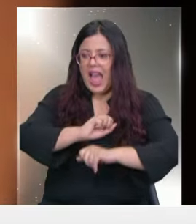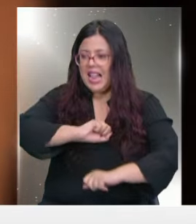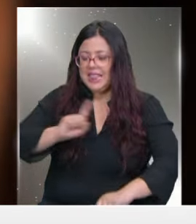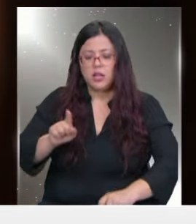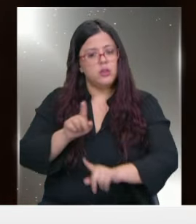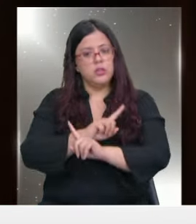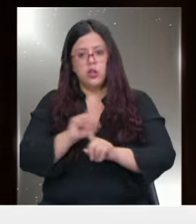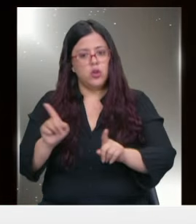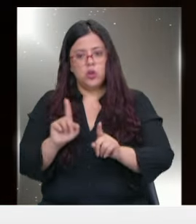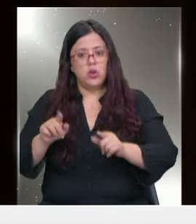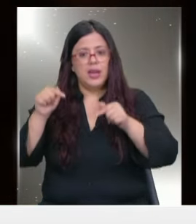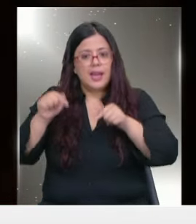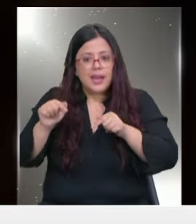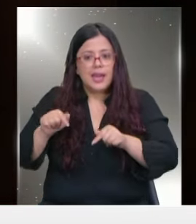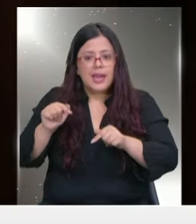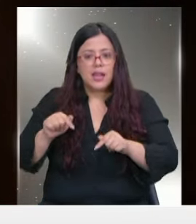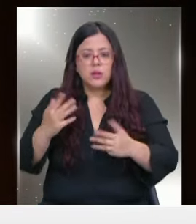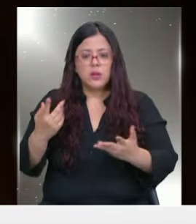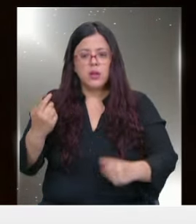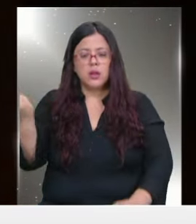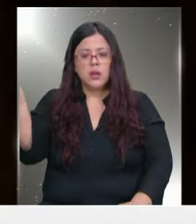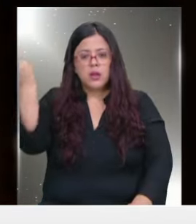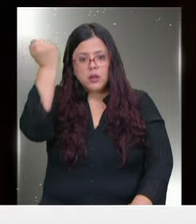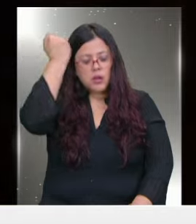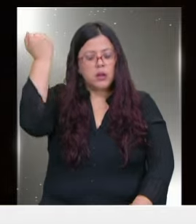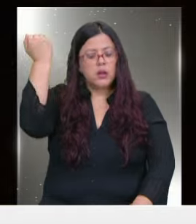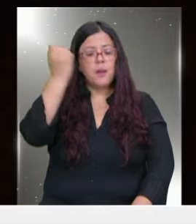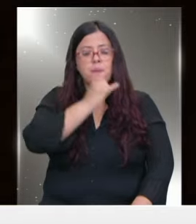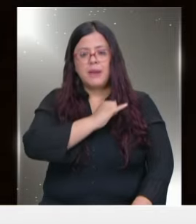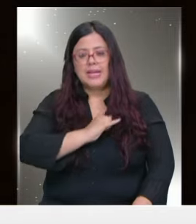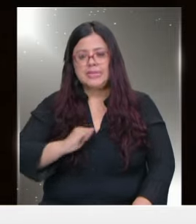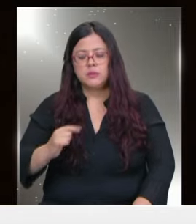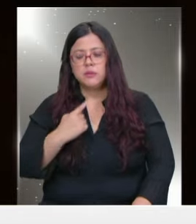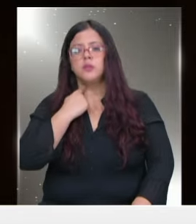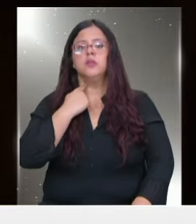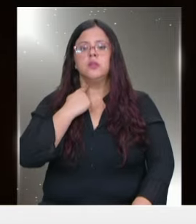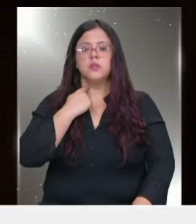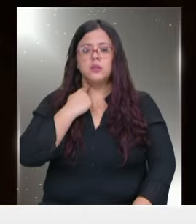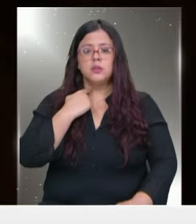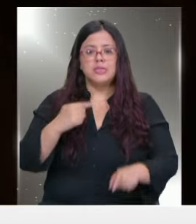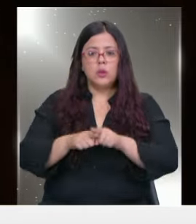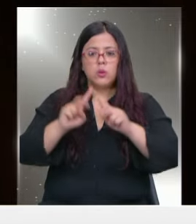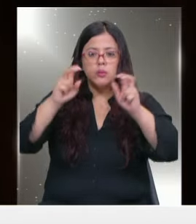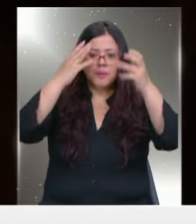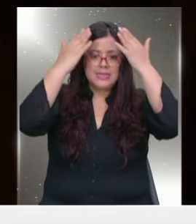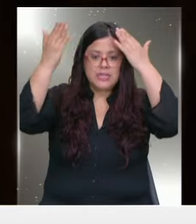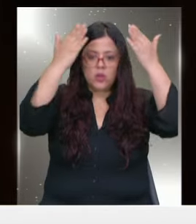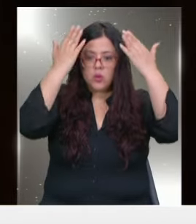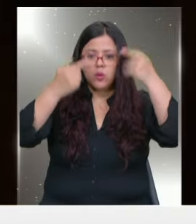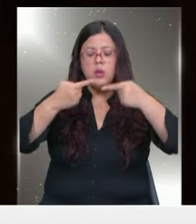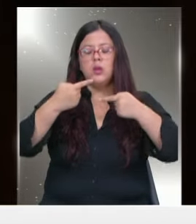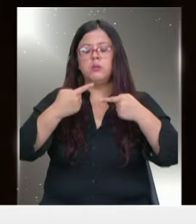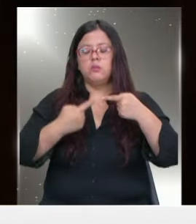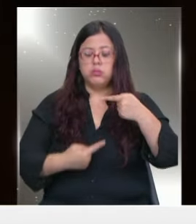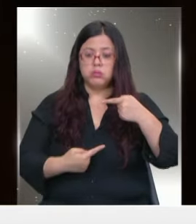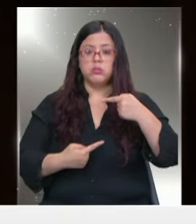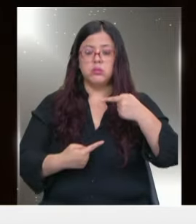No, aquí esto deja huellas, y deja huellas por toda la vida. Le digo. Quedó en un estado psicológico